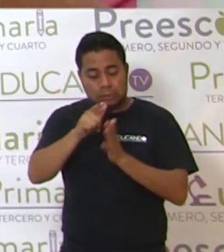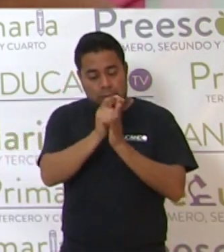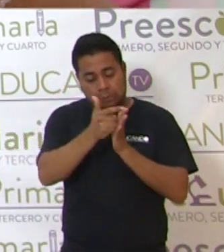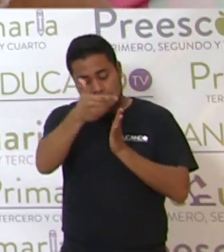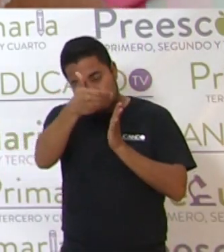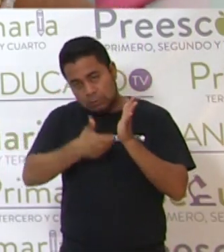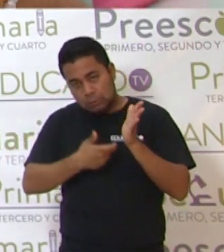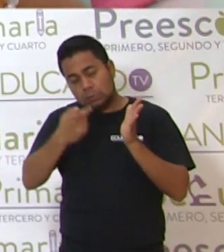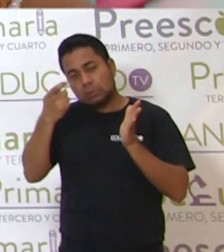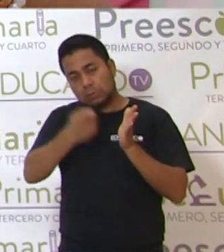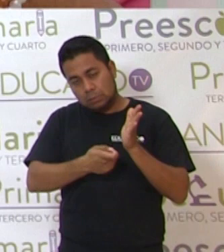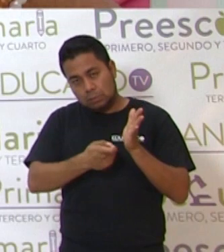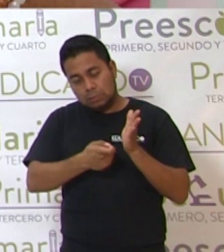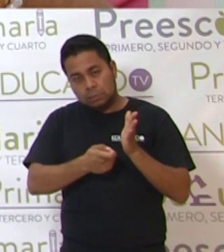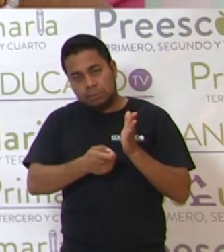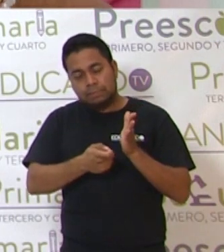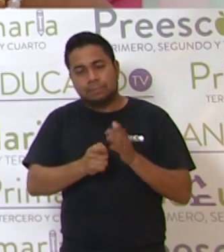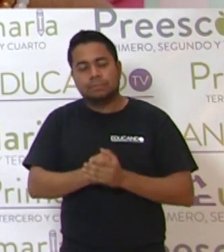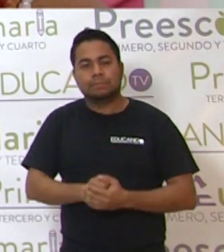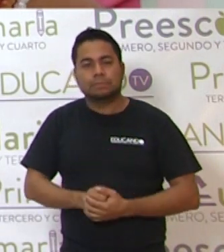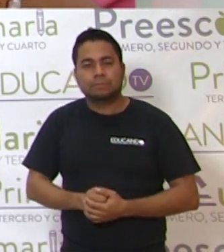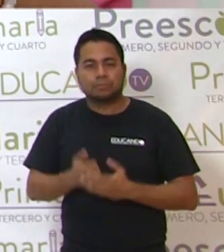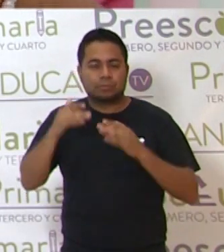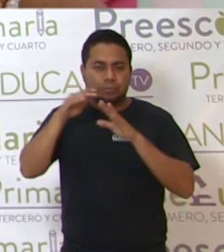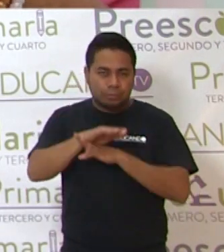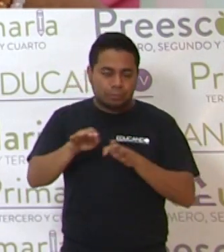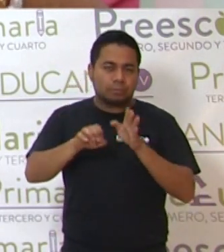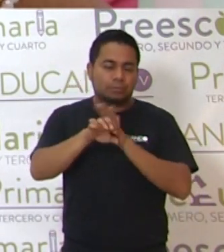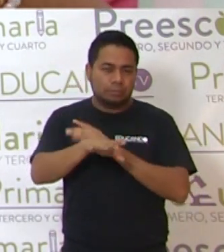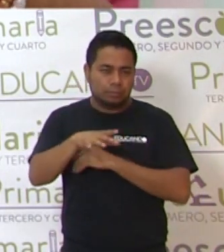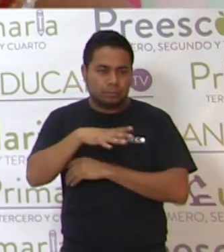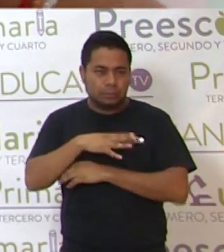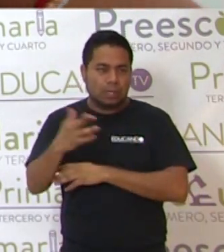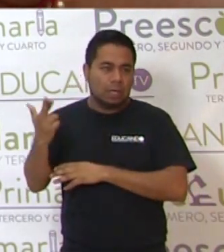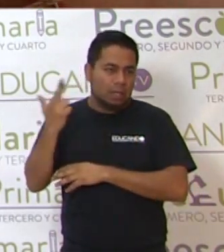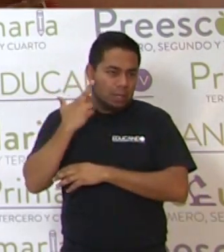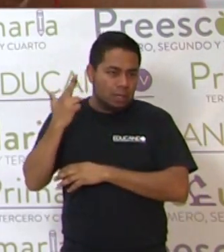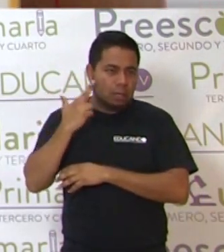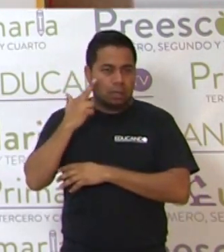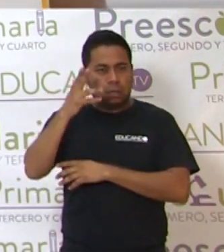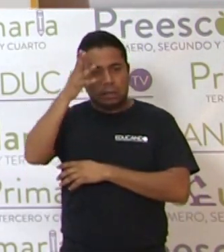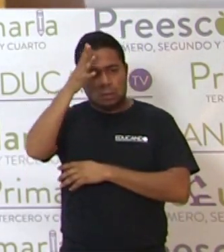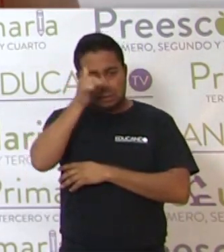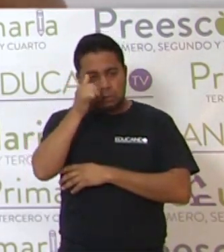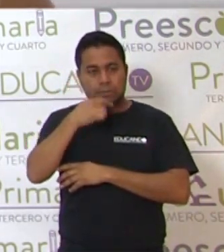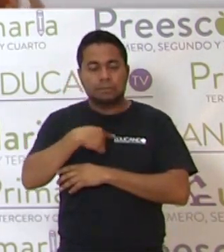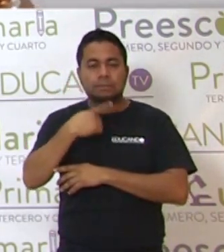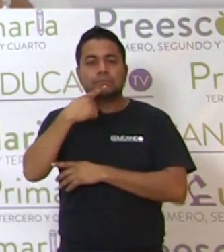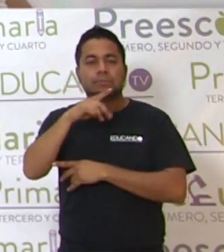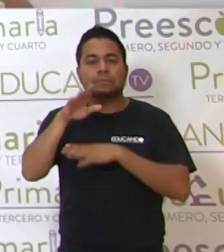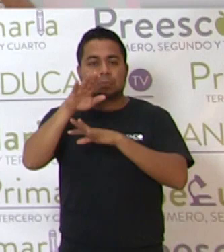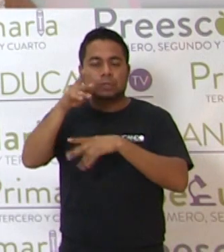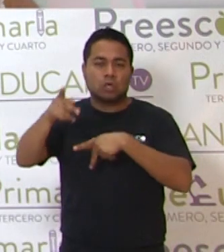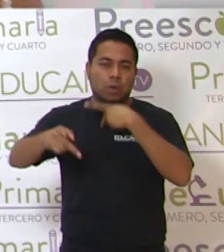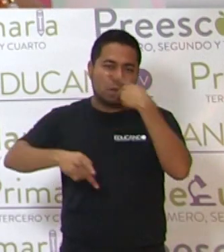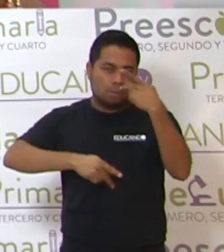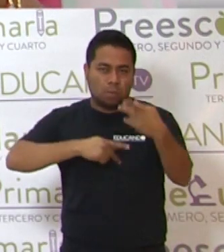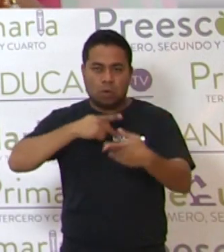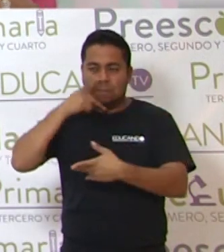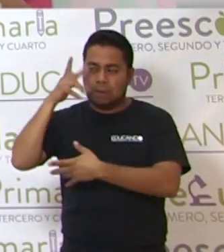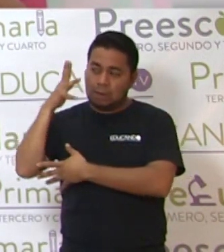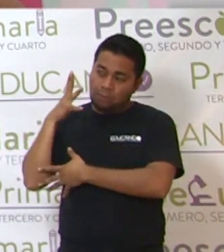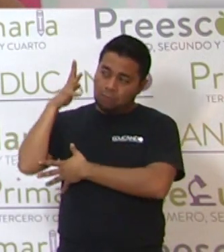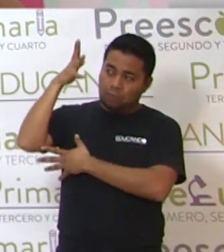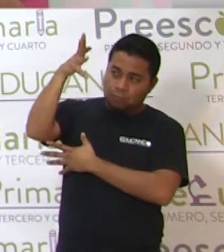que tiene es sobre sonidos. ¿Recuerdas que hablamos sobre el poema futurista? En